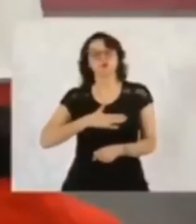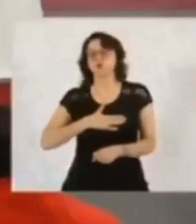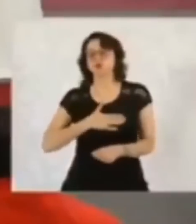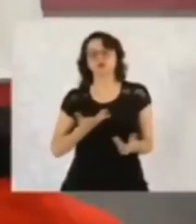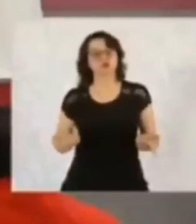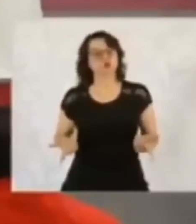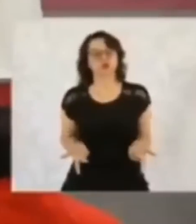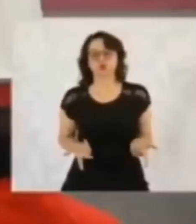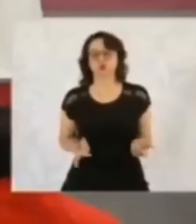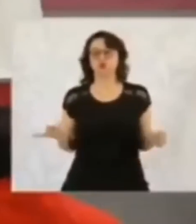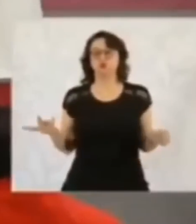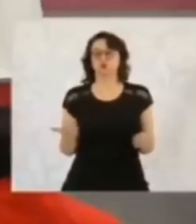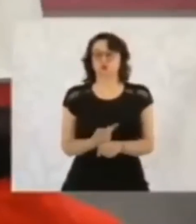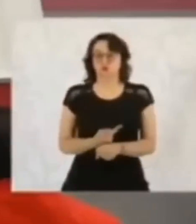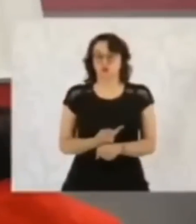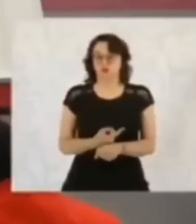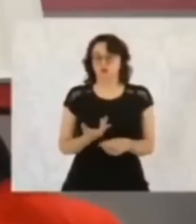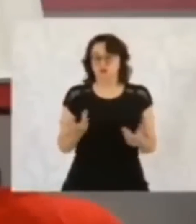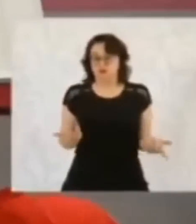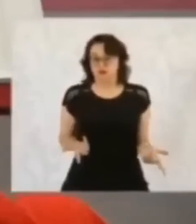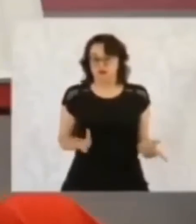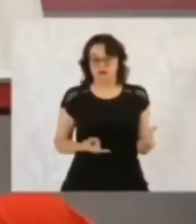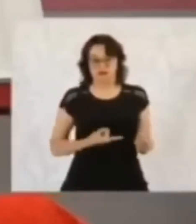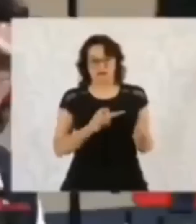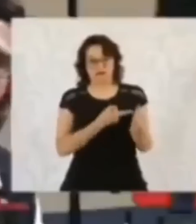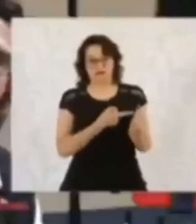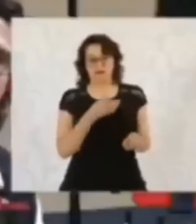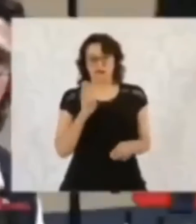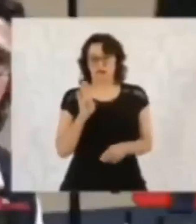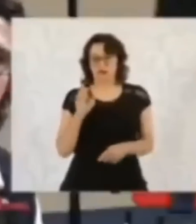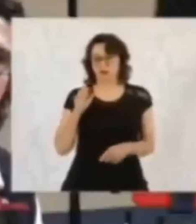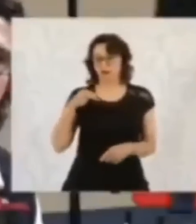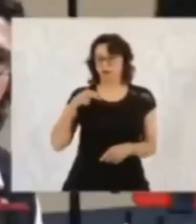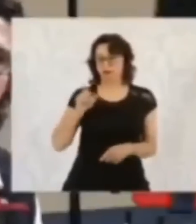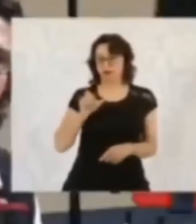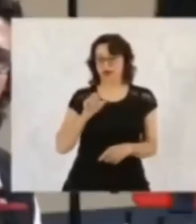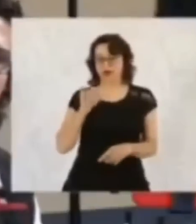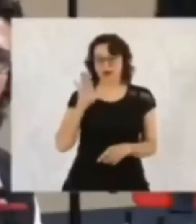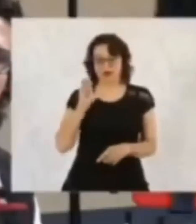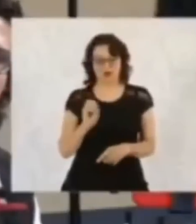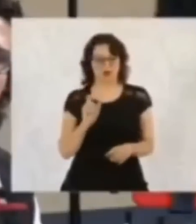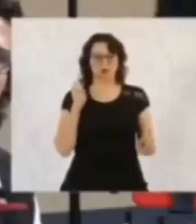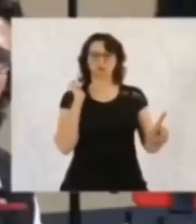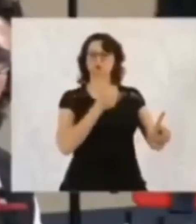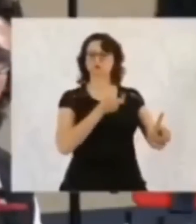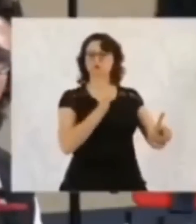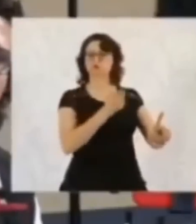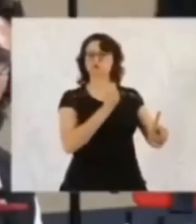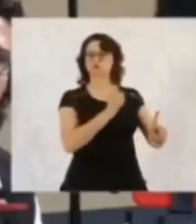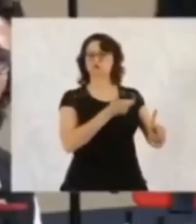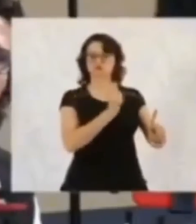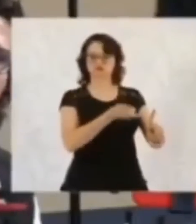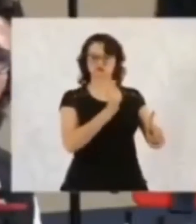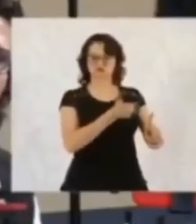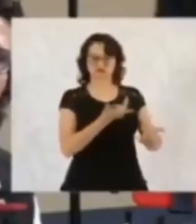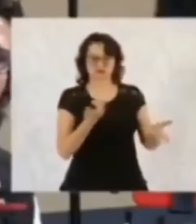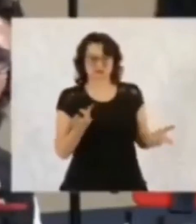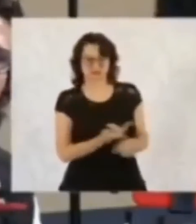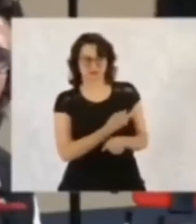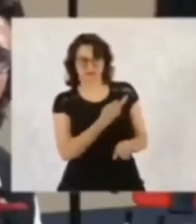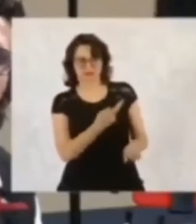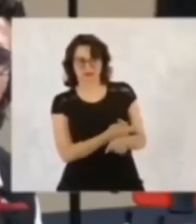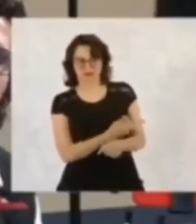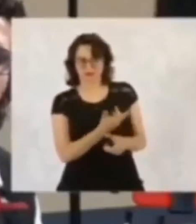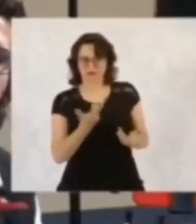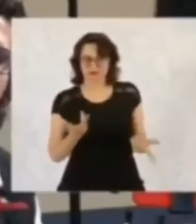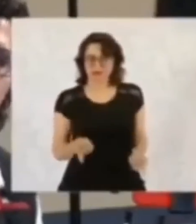si, aún siendo autónomo, el Banco de México se podría revisar pues esta situación, o por lo menos